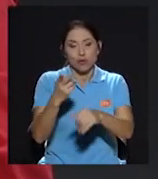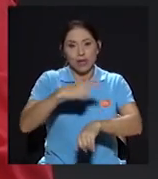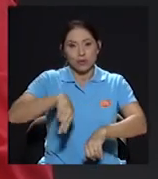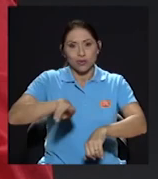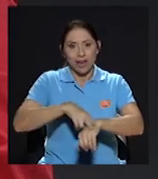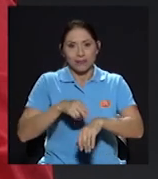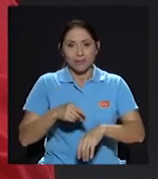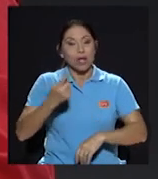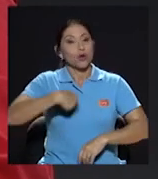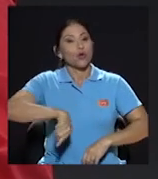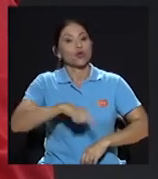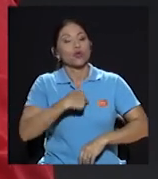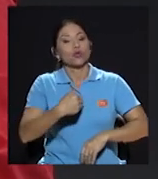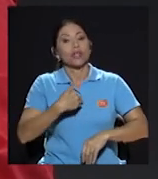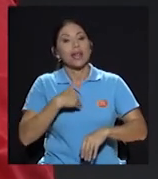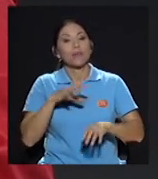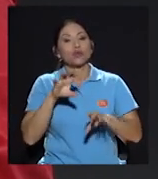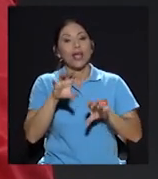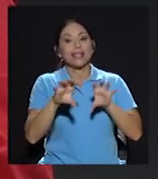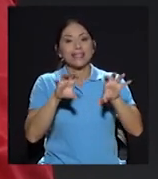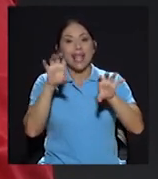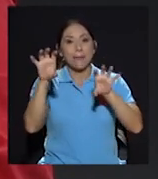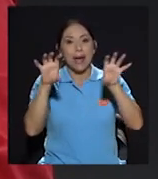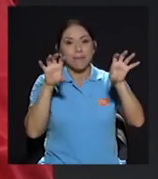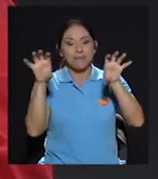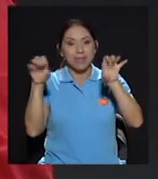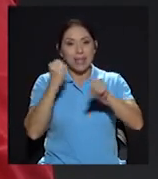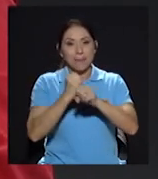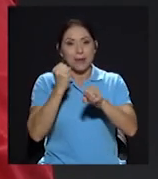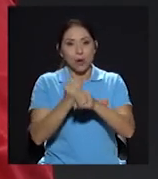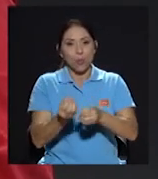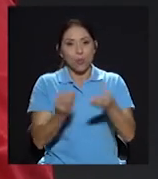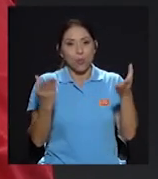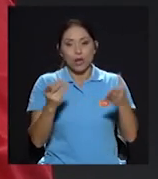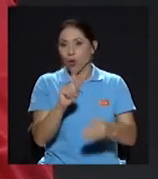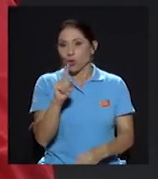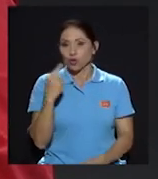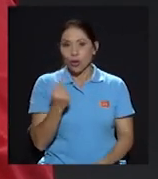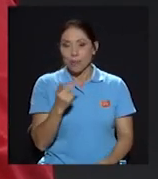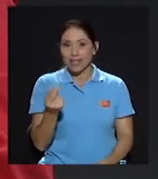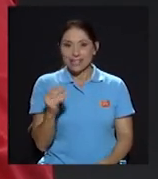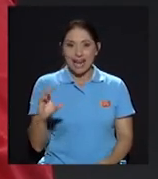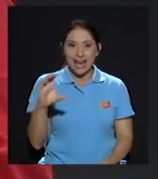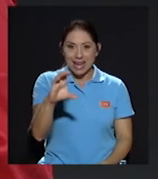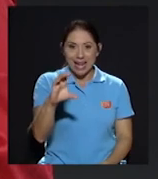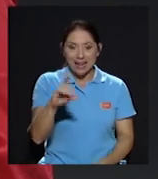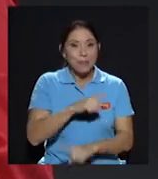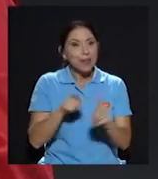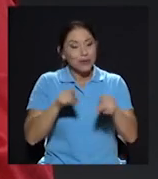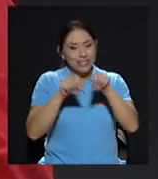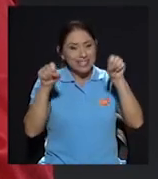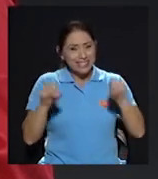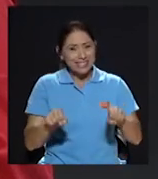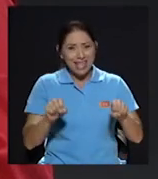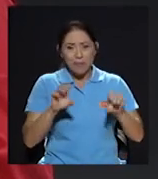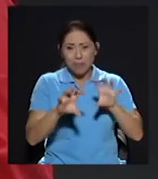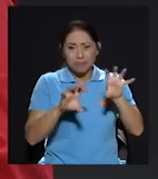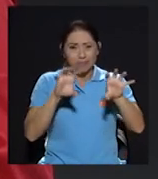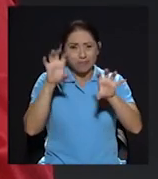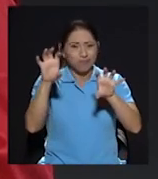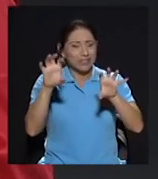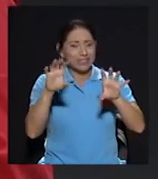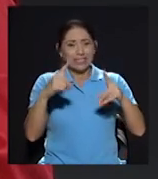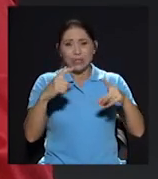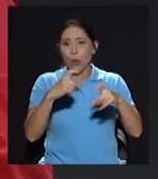un esquema de empleo público y no solo salarial un esquema de empleo público realmente complejo fragmentado con fuertes inequidades